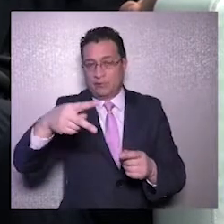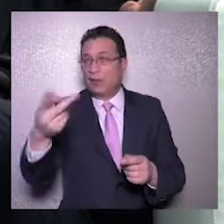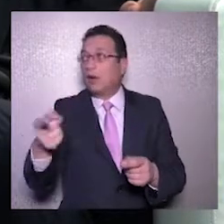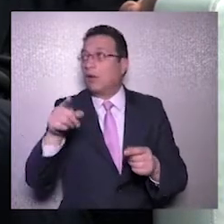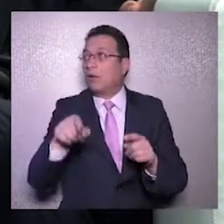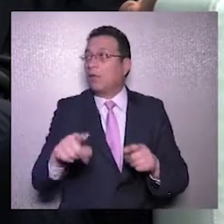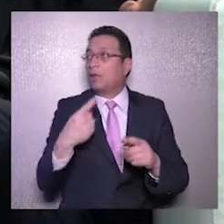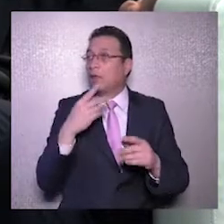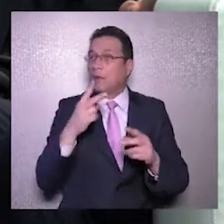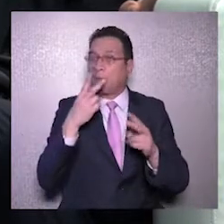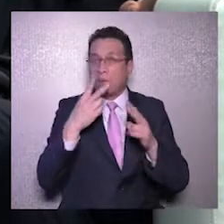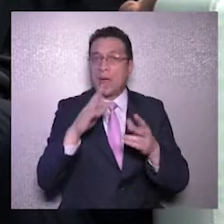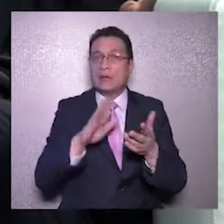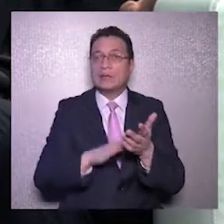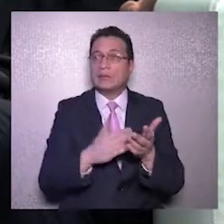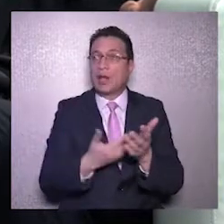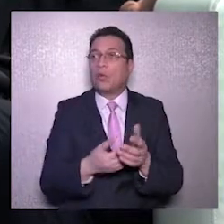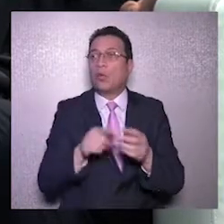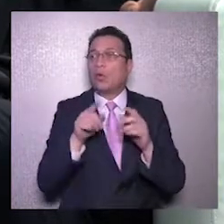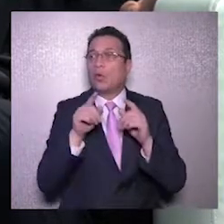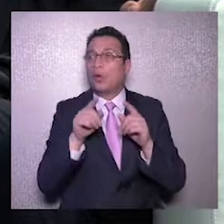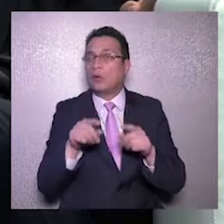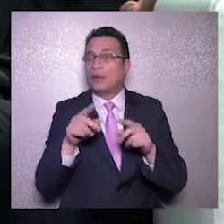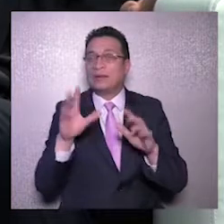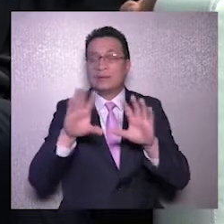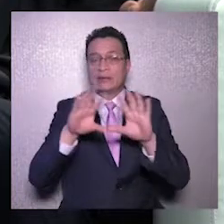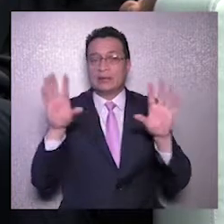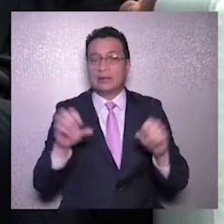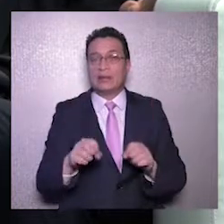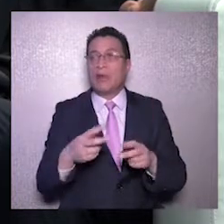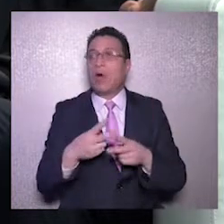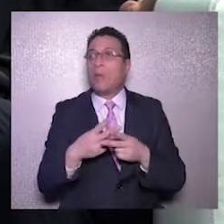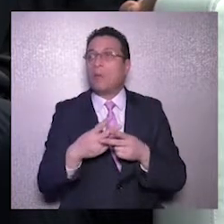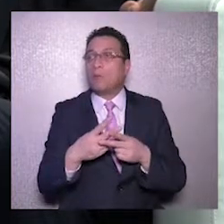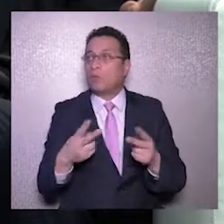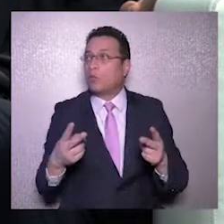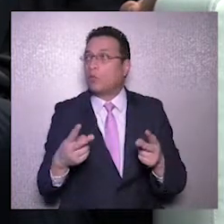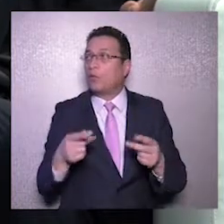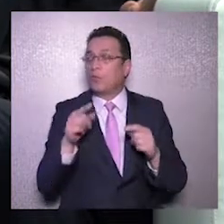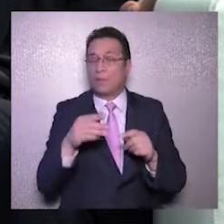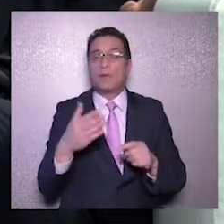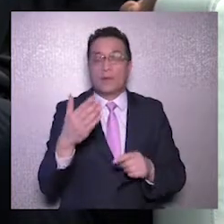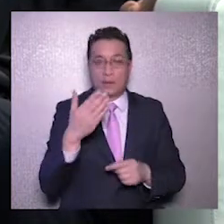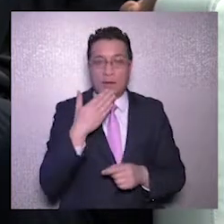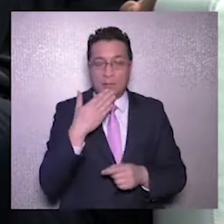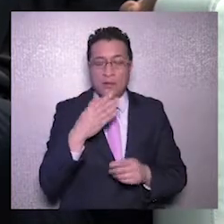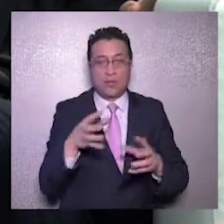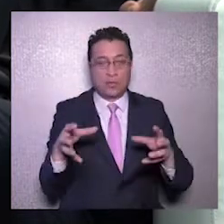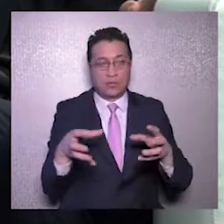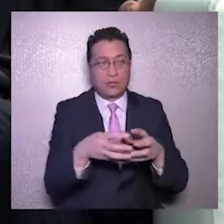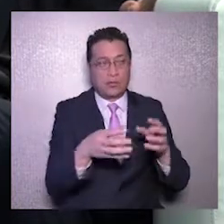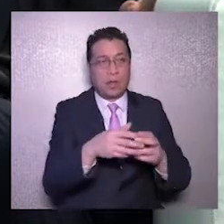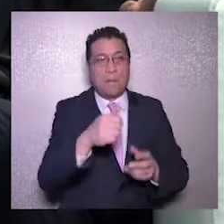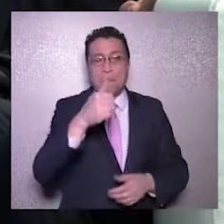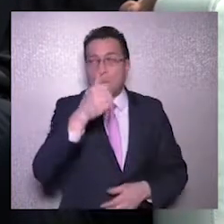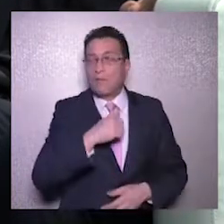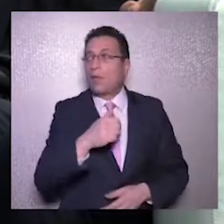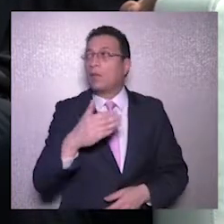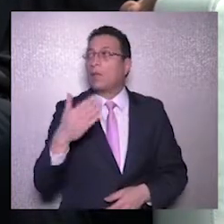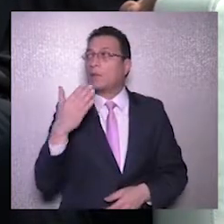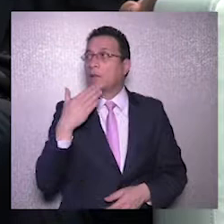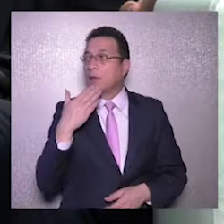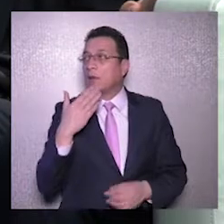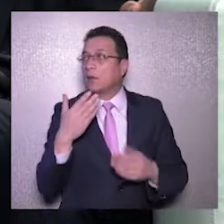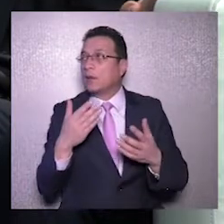de la atención de salud del país, no solamente en el sistema público, sino que en general también en el sector privado, es que la cosa ha